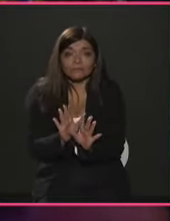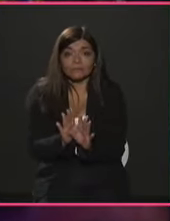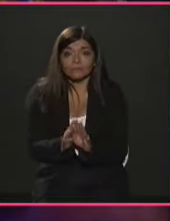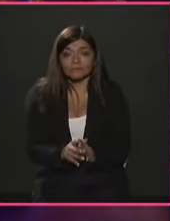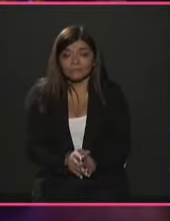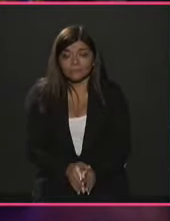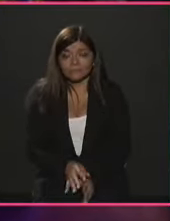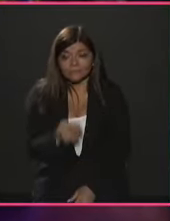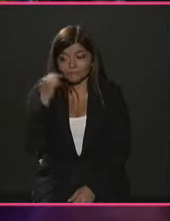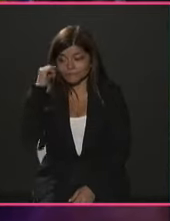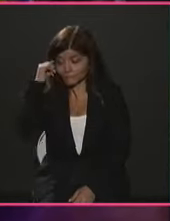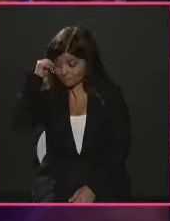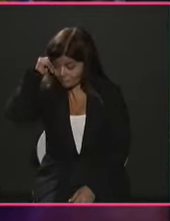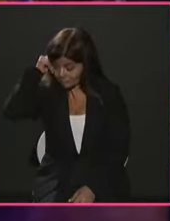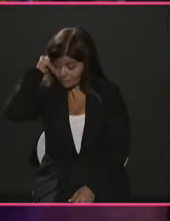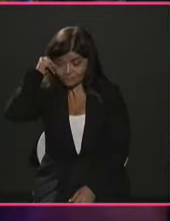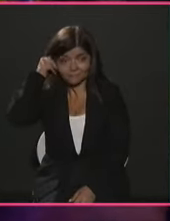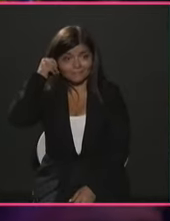tengamos